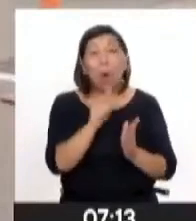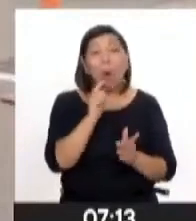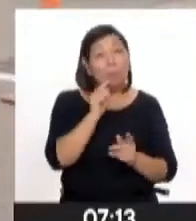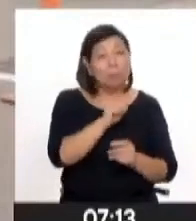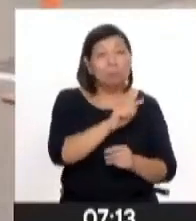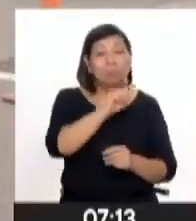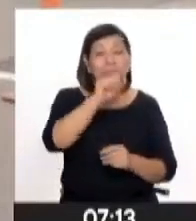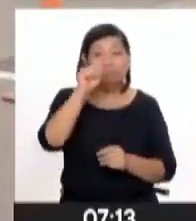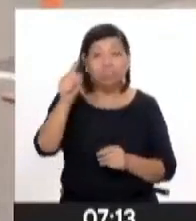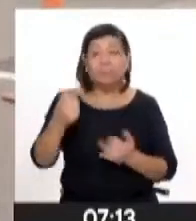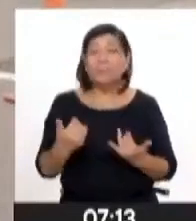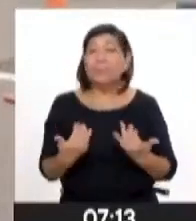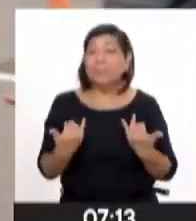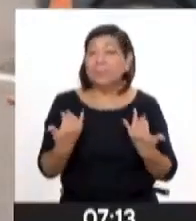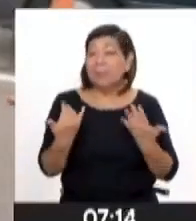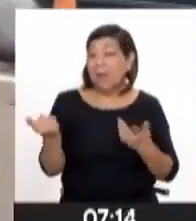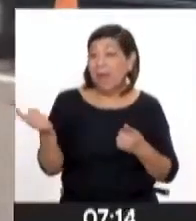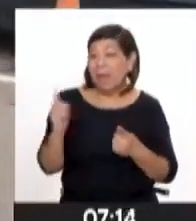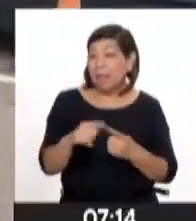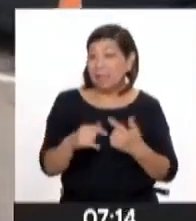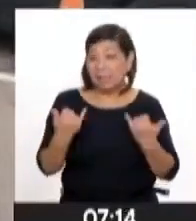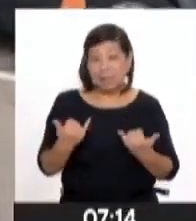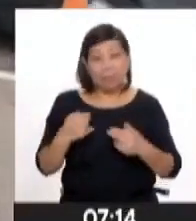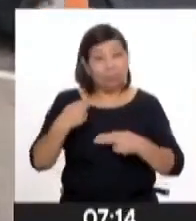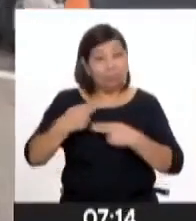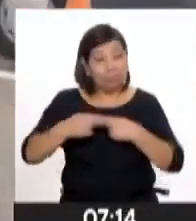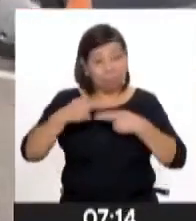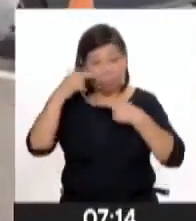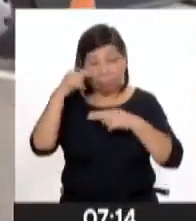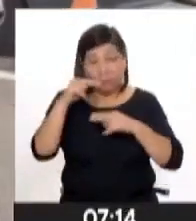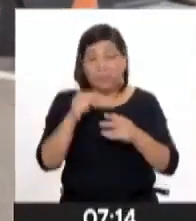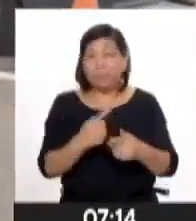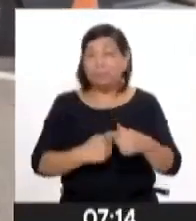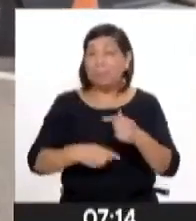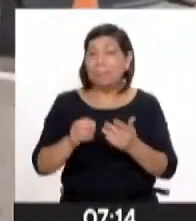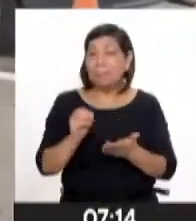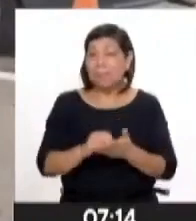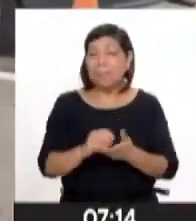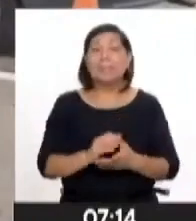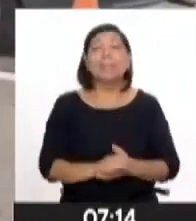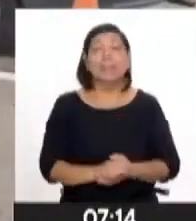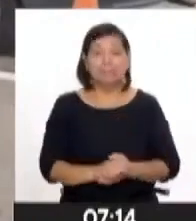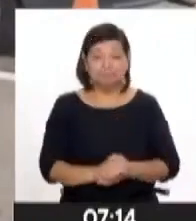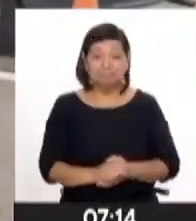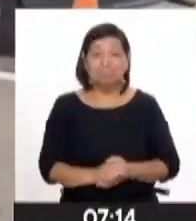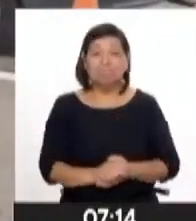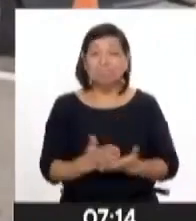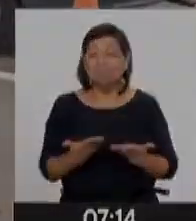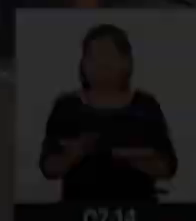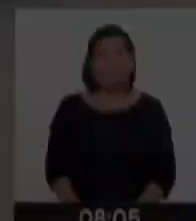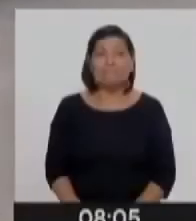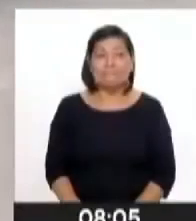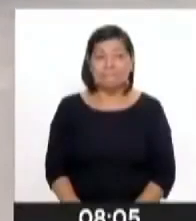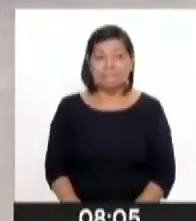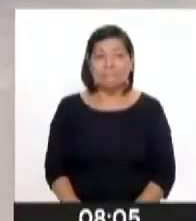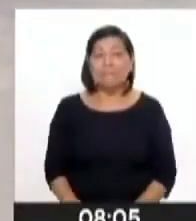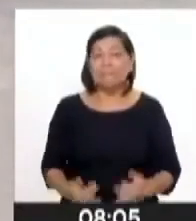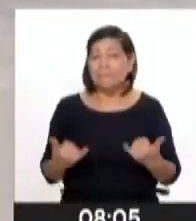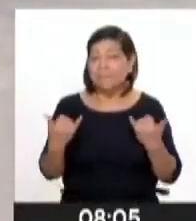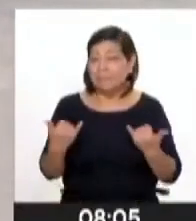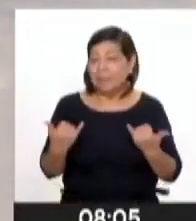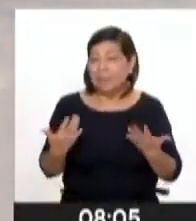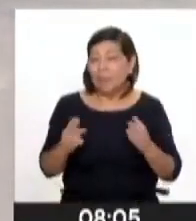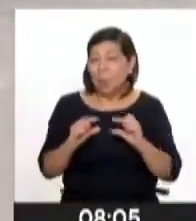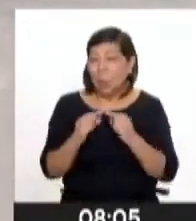lado, explicó que se trata de un traslado temporal, en el que Van der Sloot participará de un proceso judicial que podría durar meses hasta un